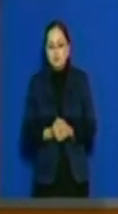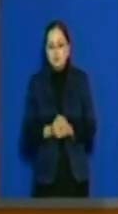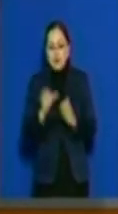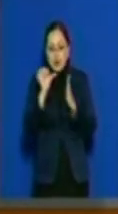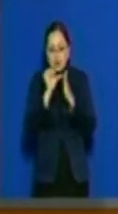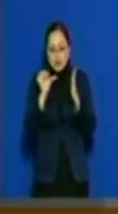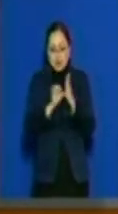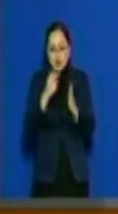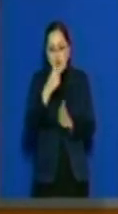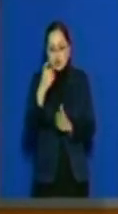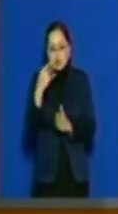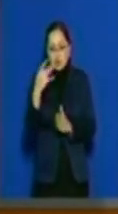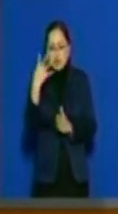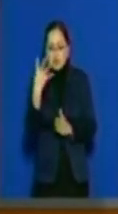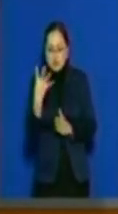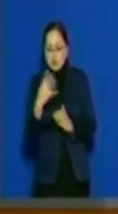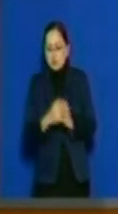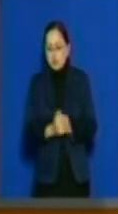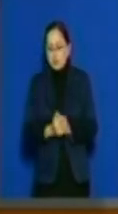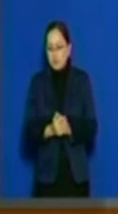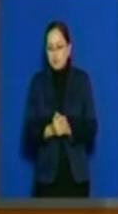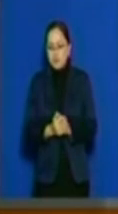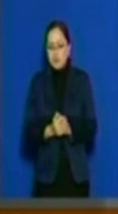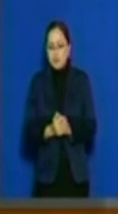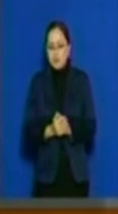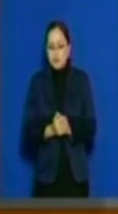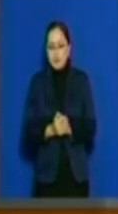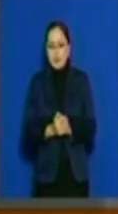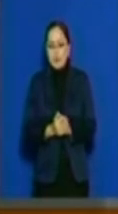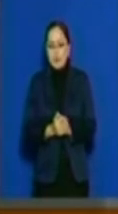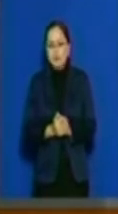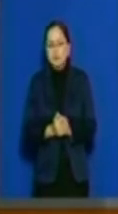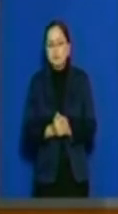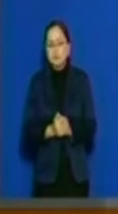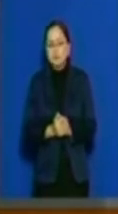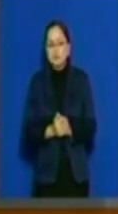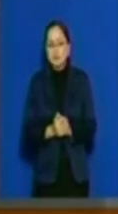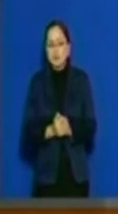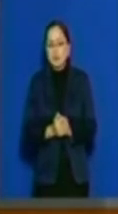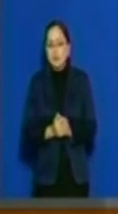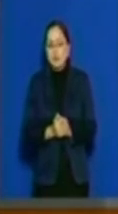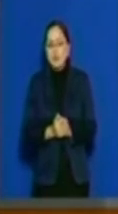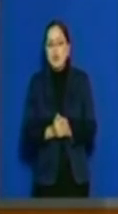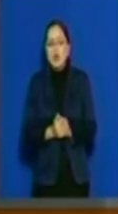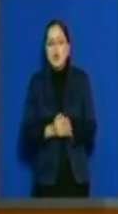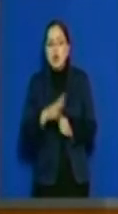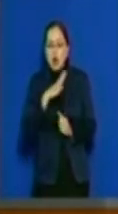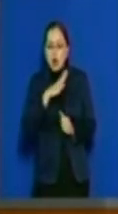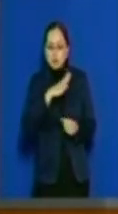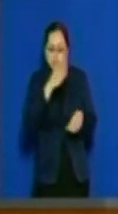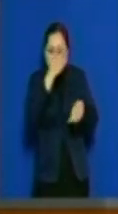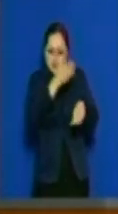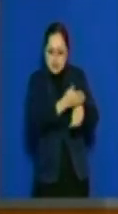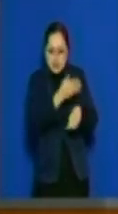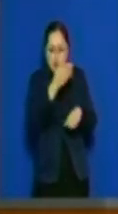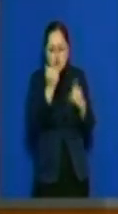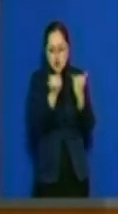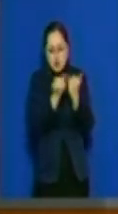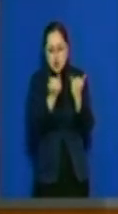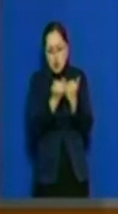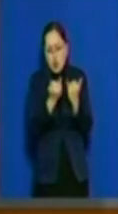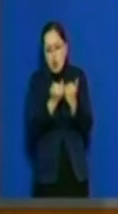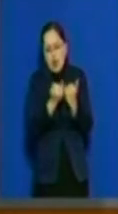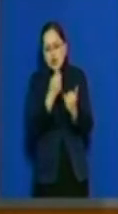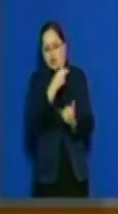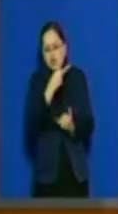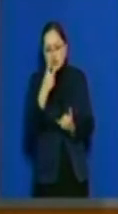Artículo 254. Se aplicarán igualmente las sanciones del artículo